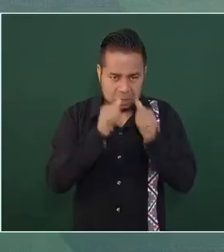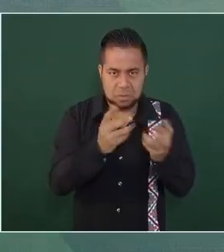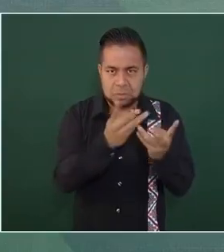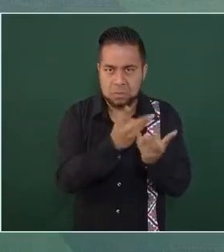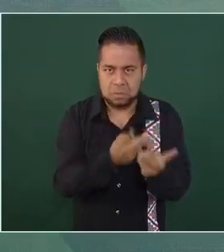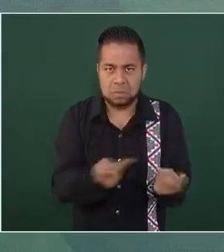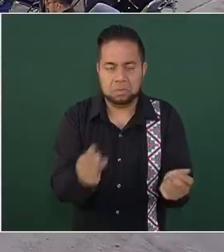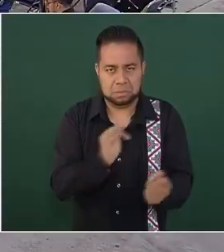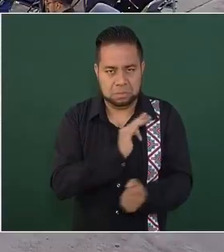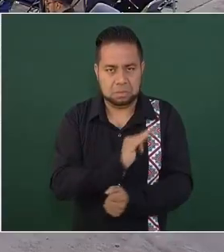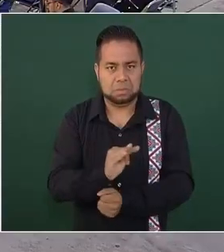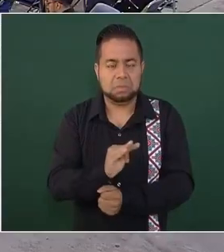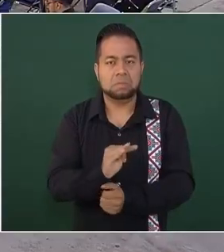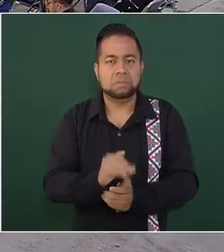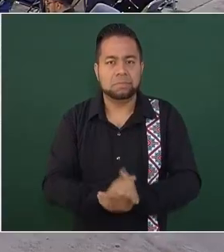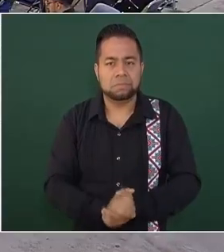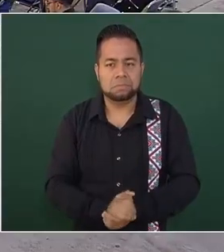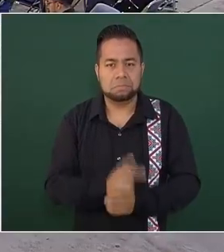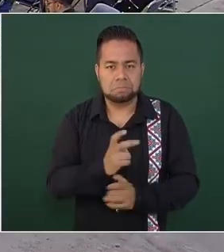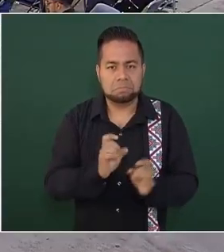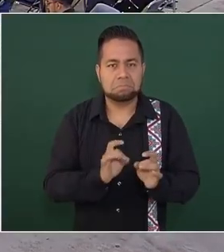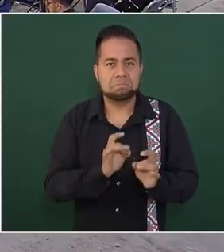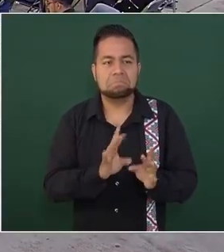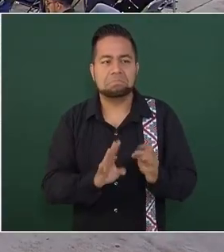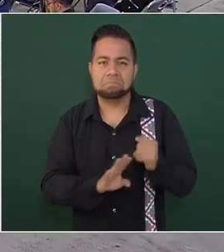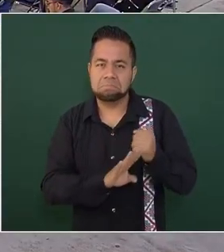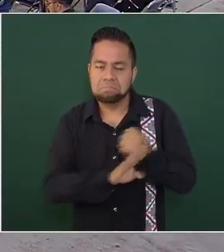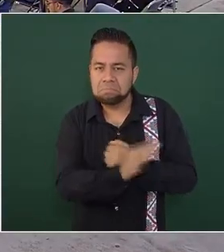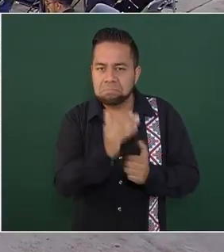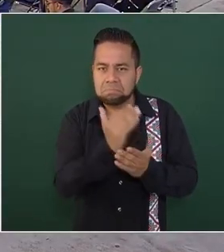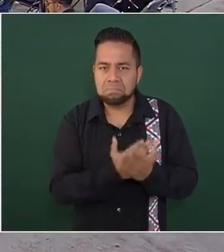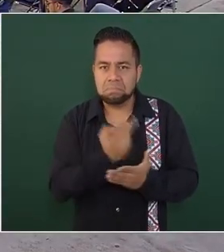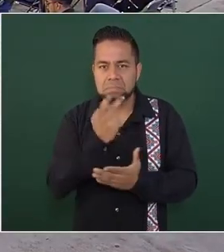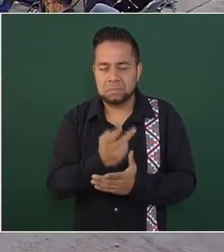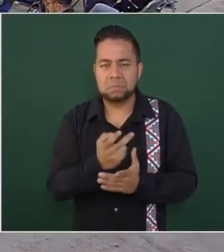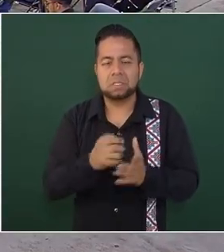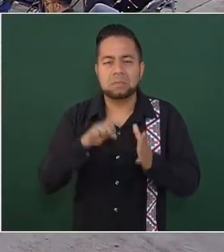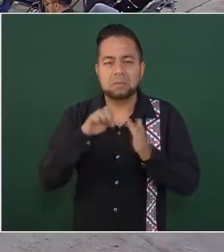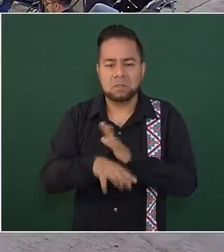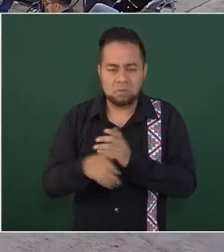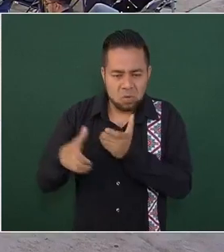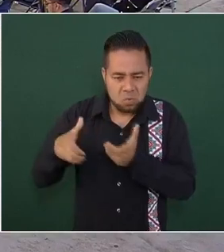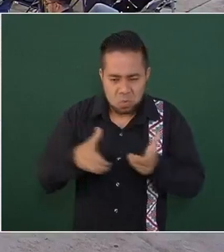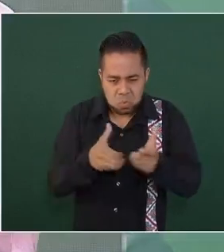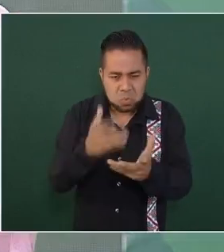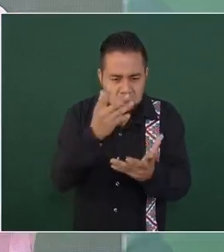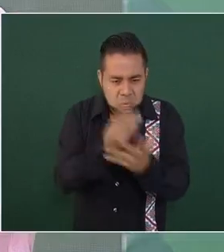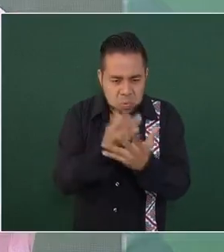y que se puedan evitar estos caminos que nos faltan